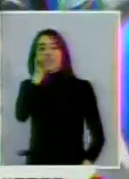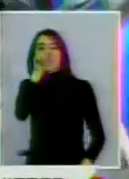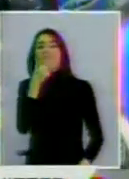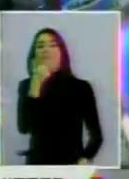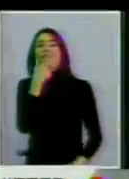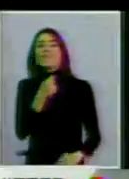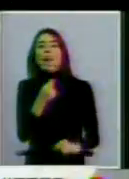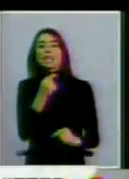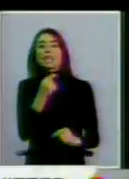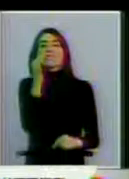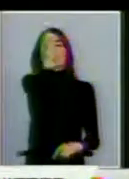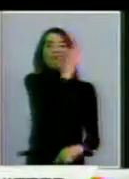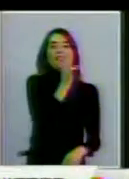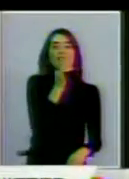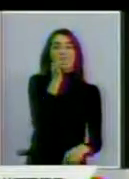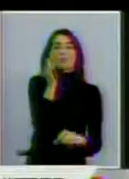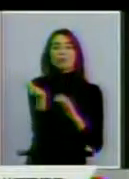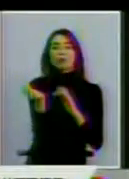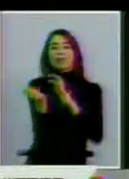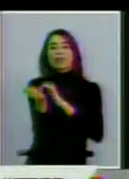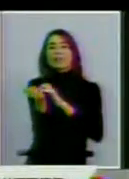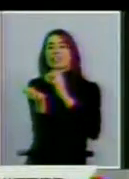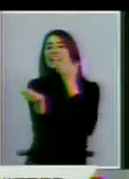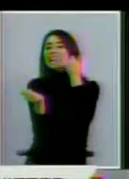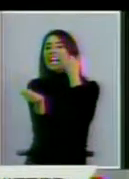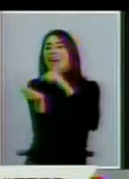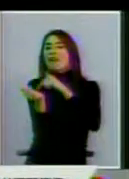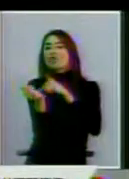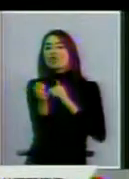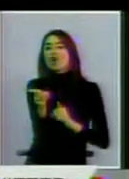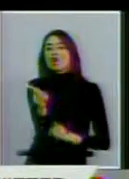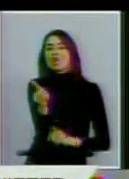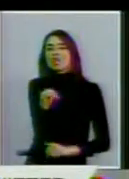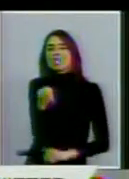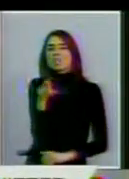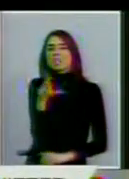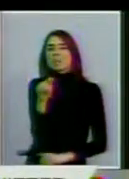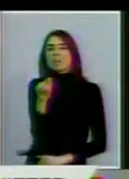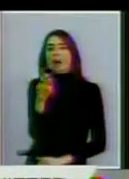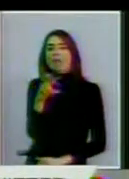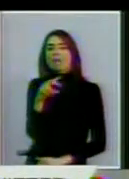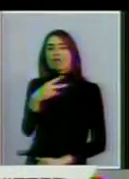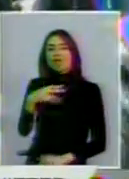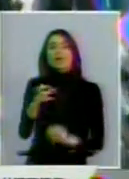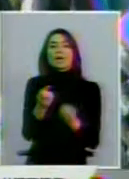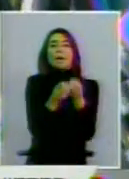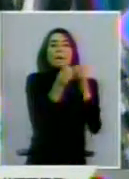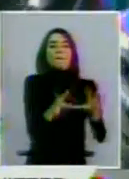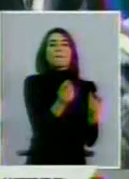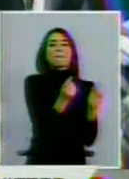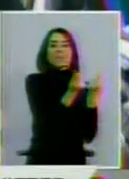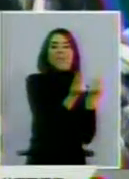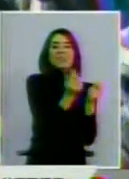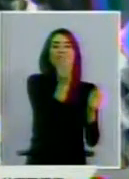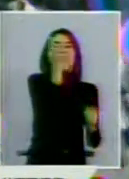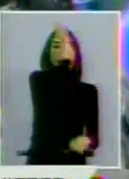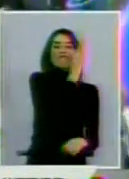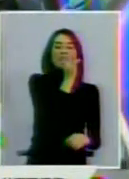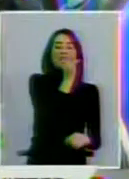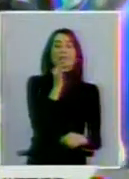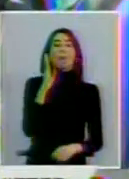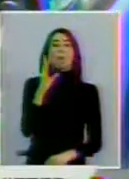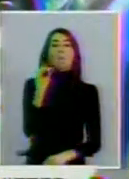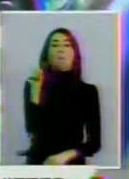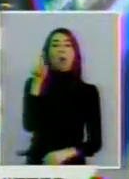Facebook en los smartphones y eso también le ha traído grandes pérdidas a Facebook. Eso es lo que lo ha hecho caer en la